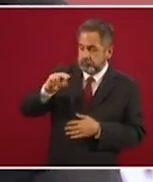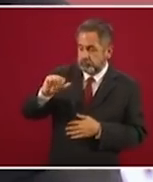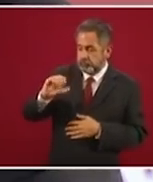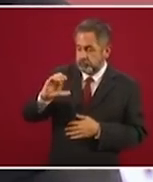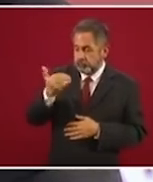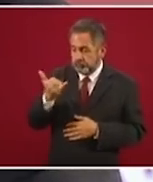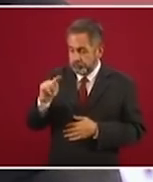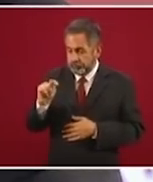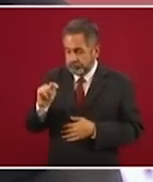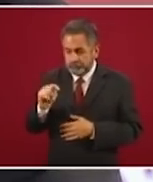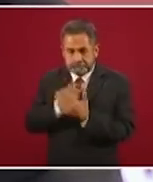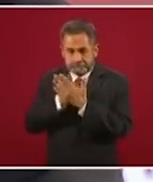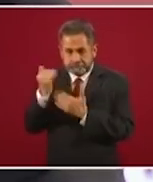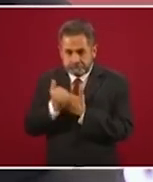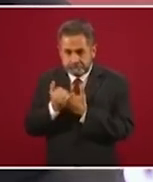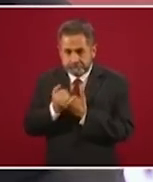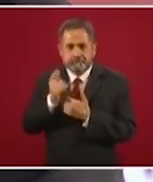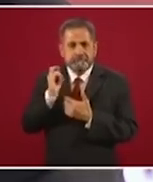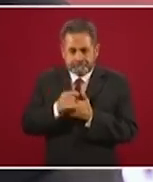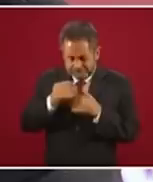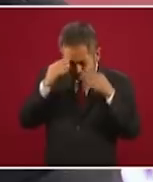cabo están relacionados